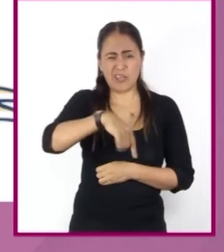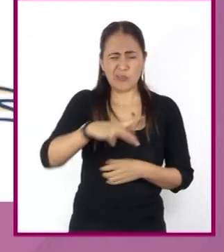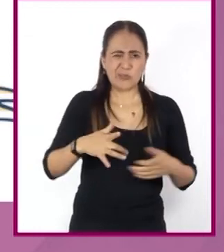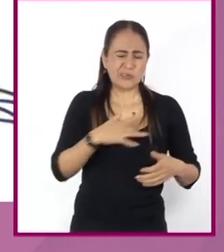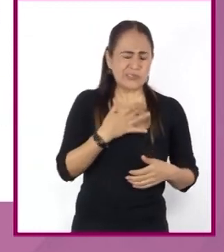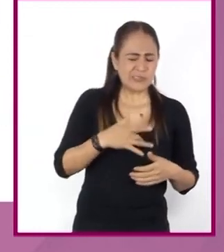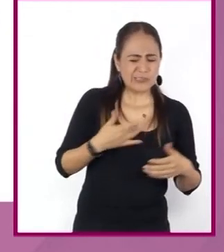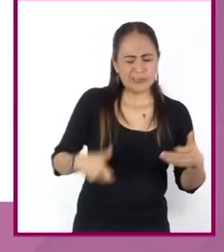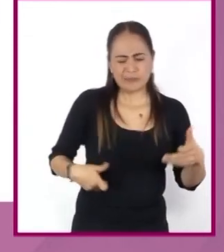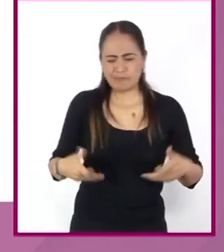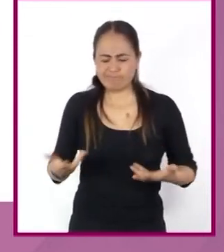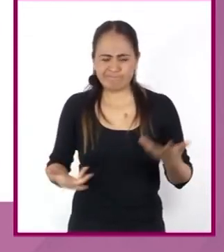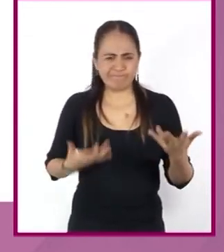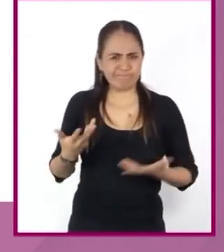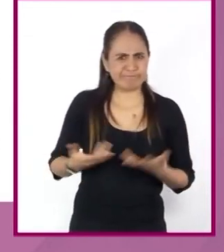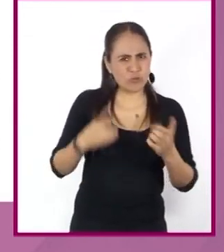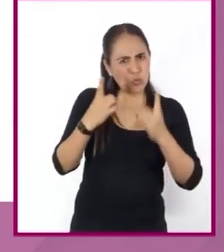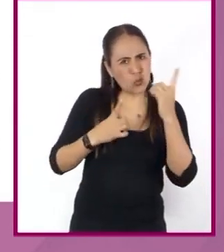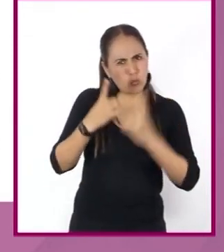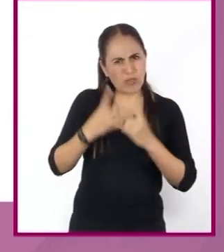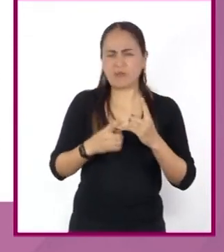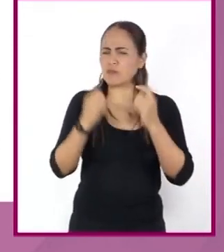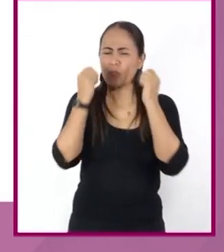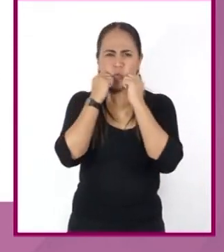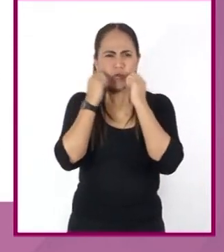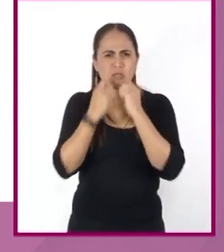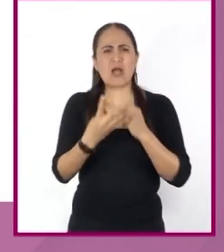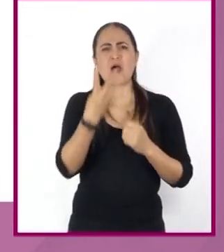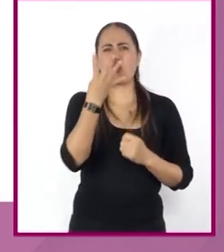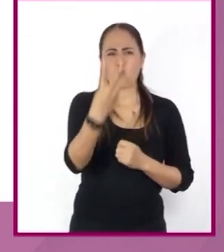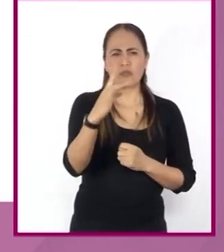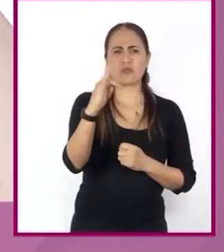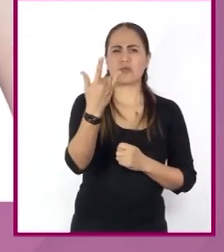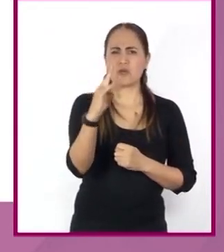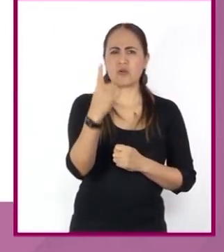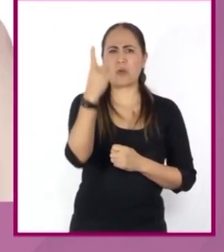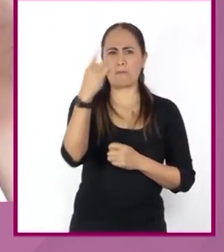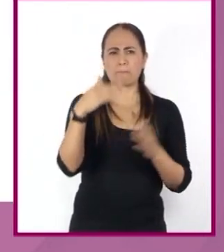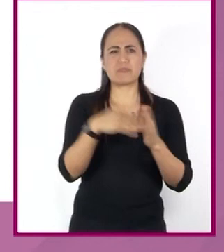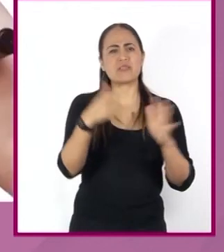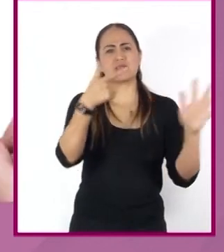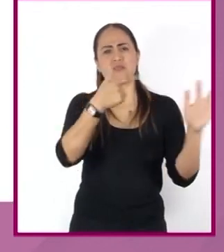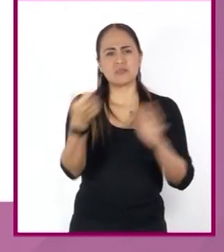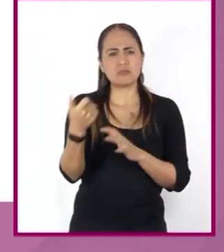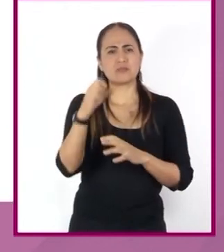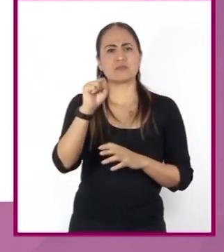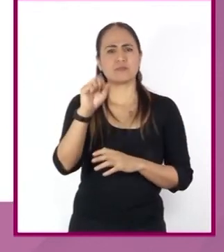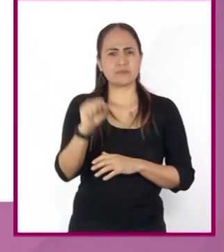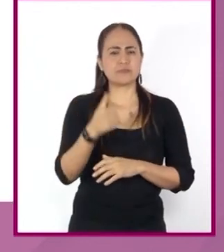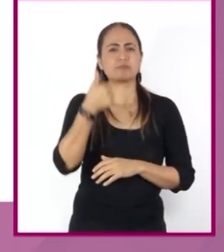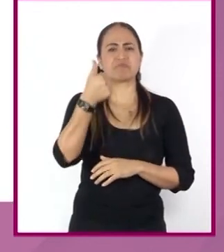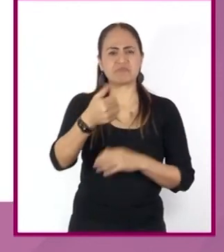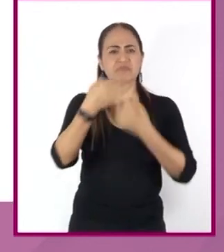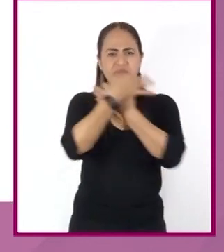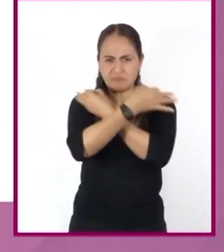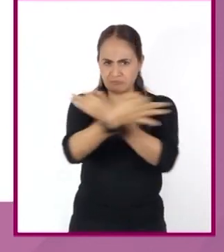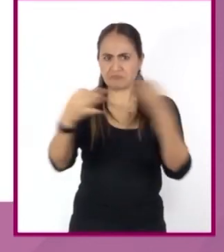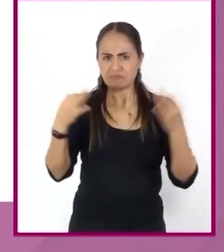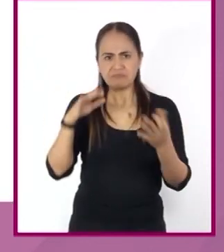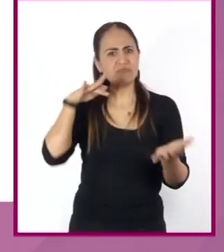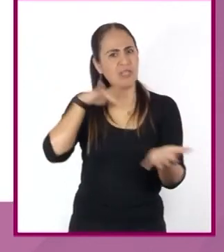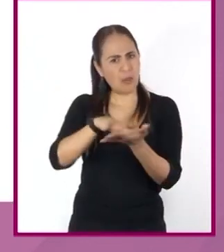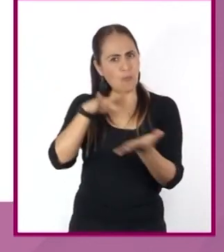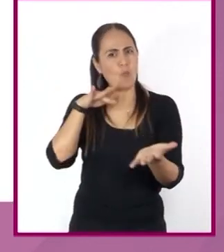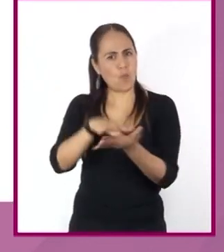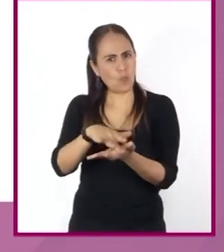convencidos, decidieron apoyar la declaración del 4 de julio de 1776. El Congreso Continental emitió